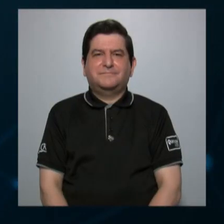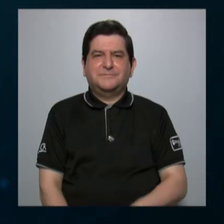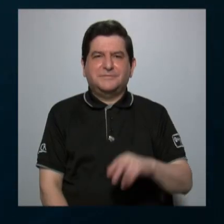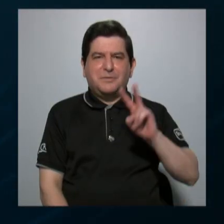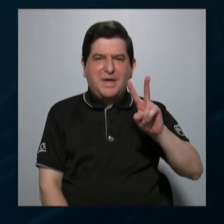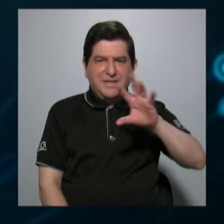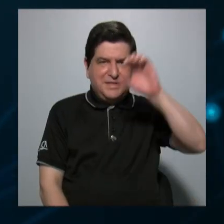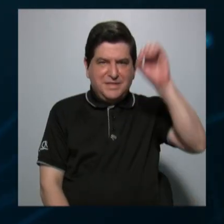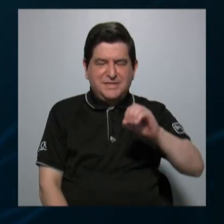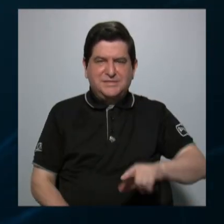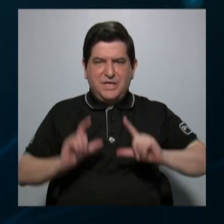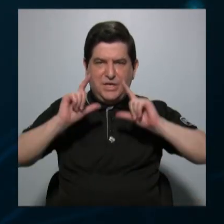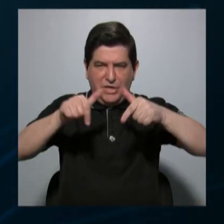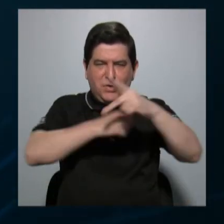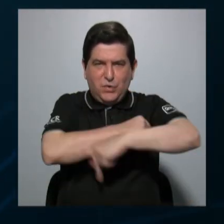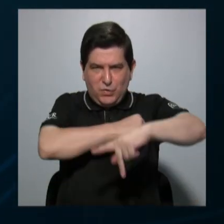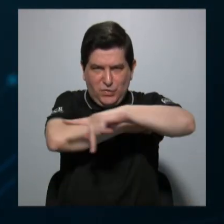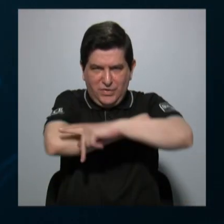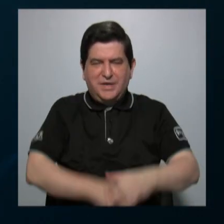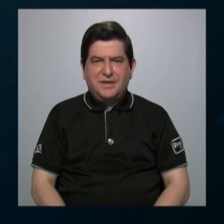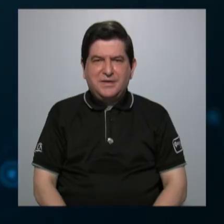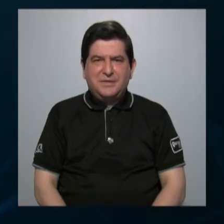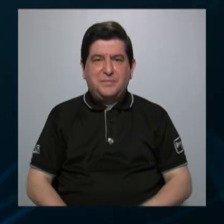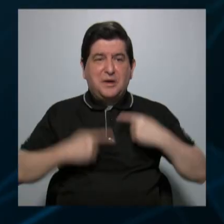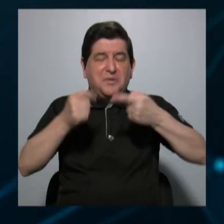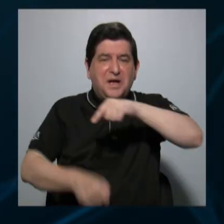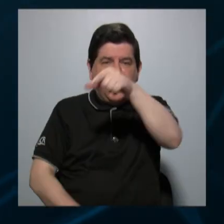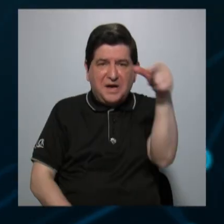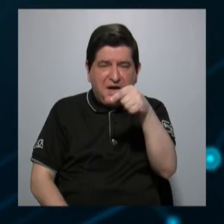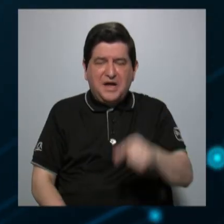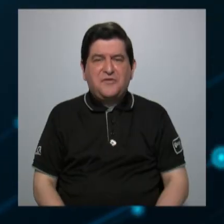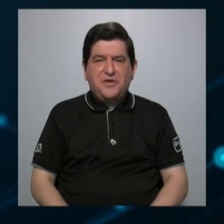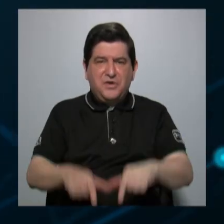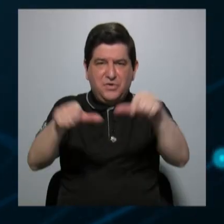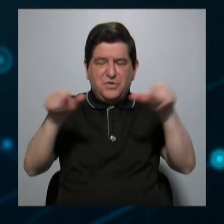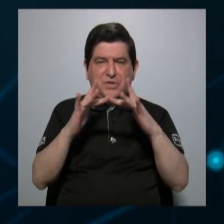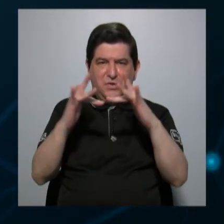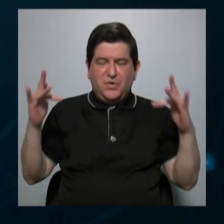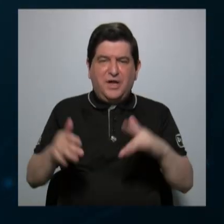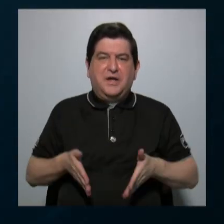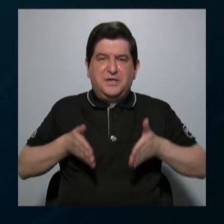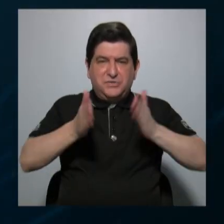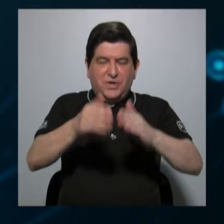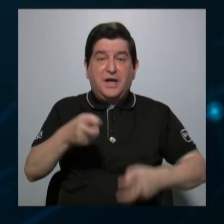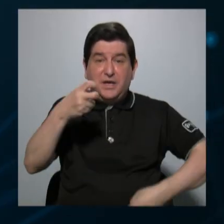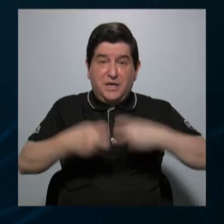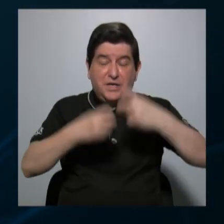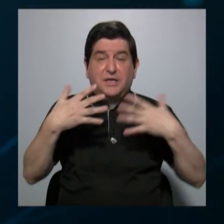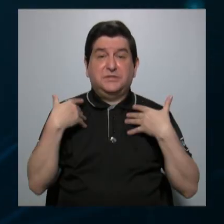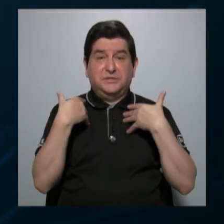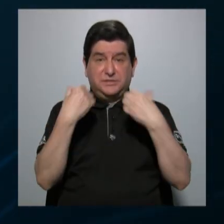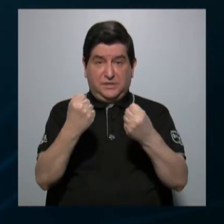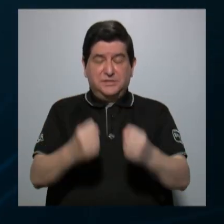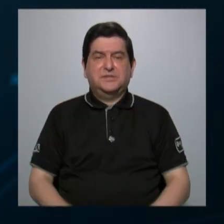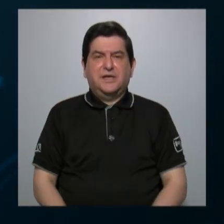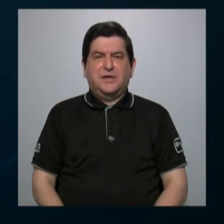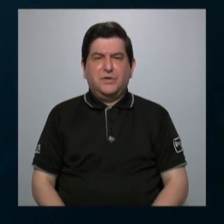El 25% de la basura del país va a dar a los ríos, lotes y calles, lo que causa problemas de